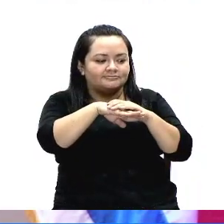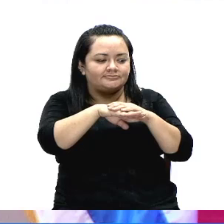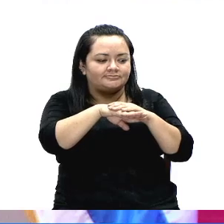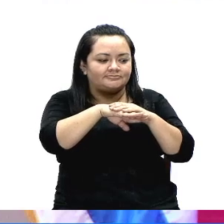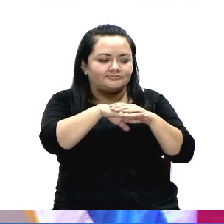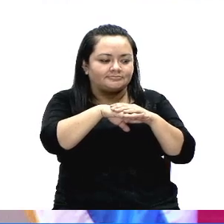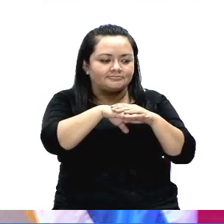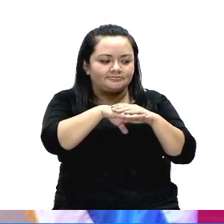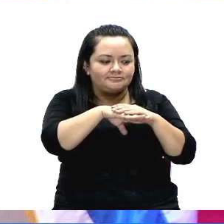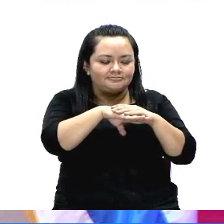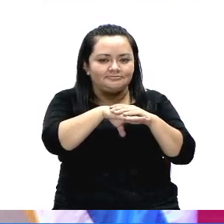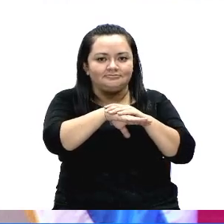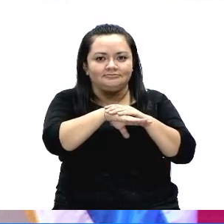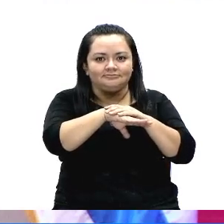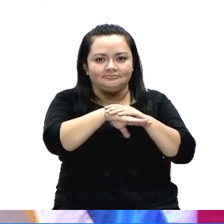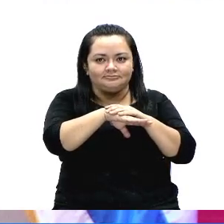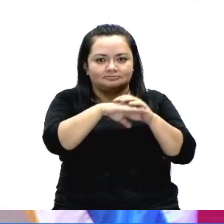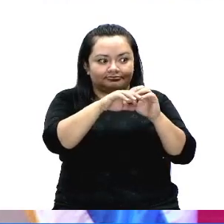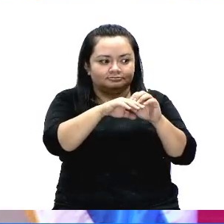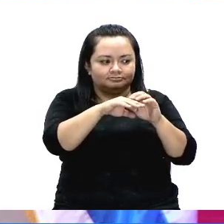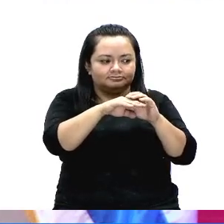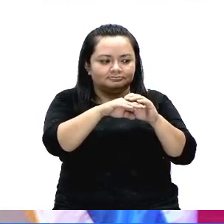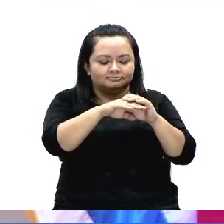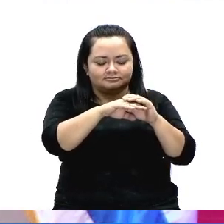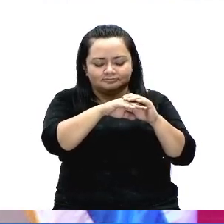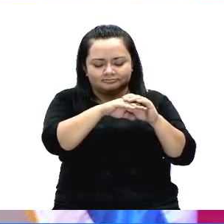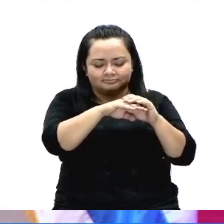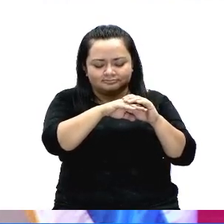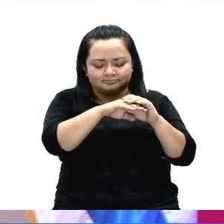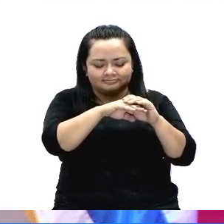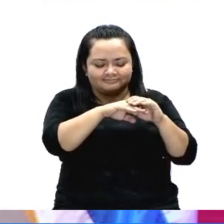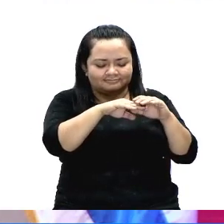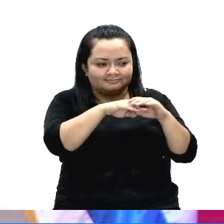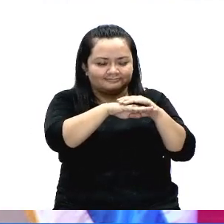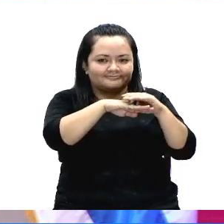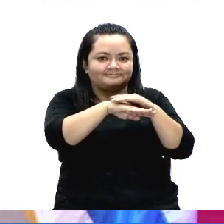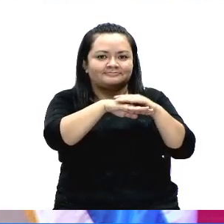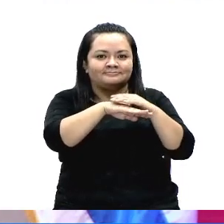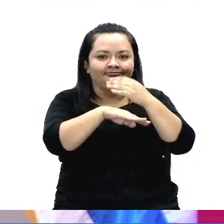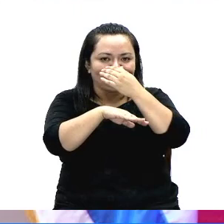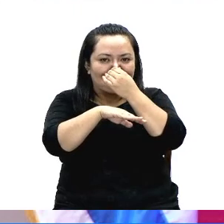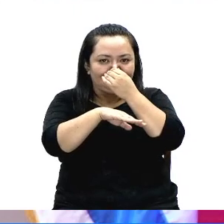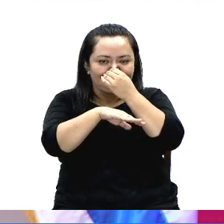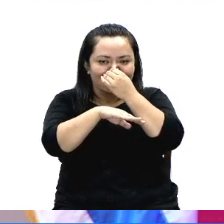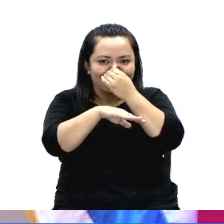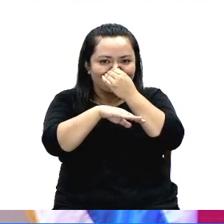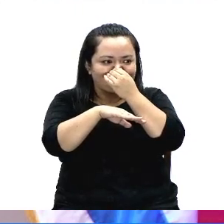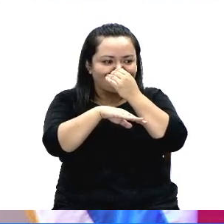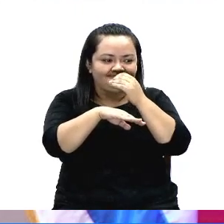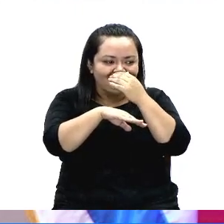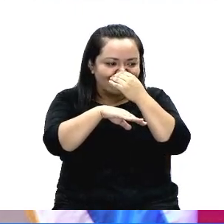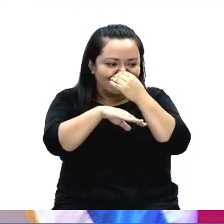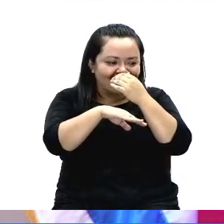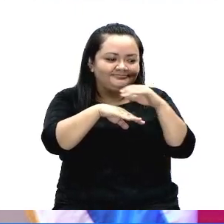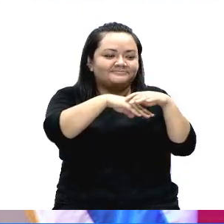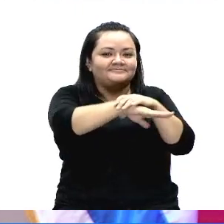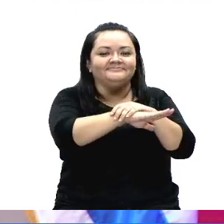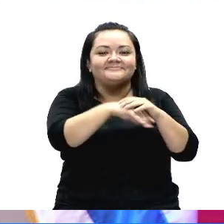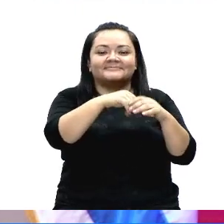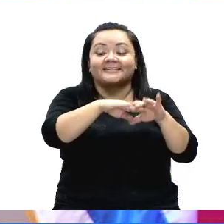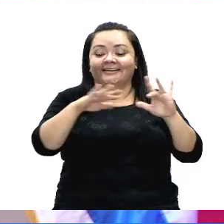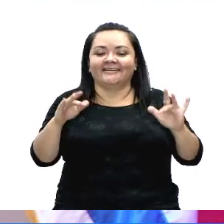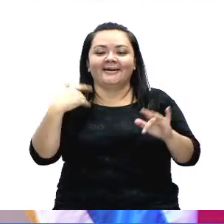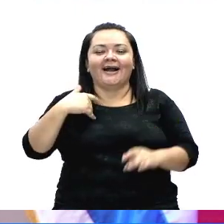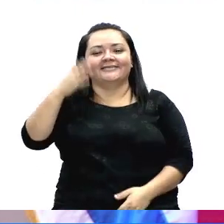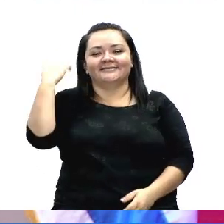sandalias de tus pies y nos ha enseñado en nuestro pastor general que los pastores en ese momento